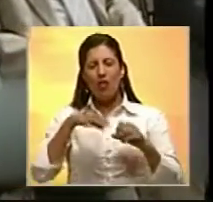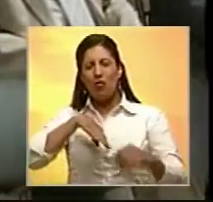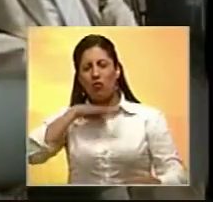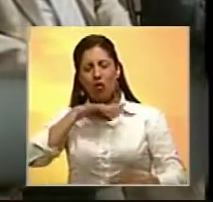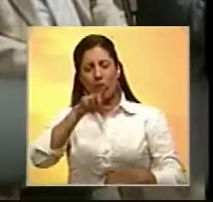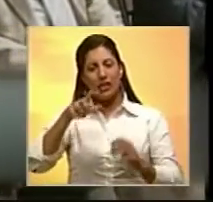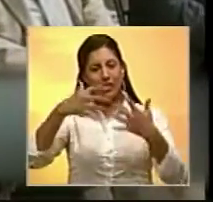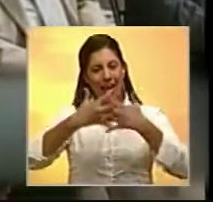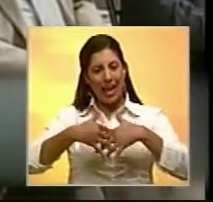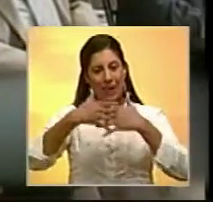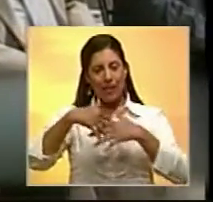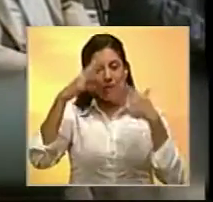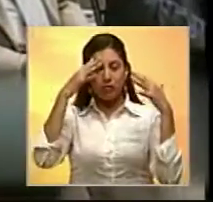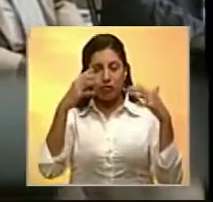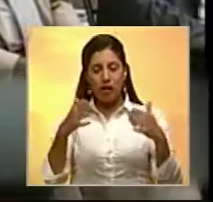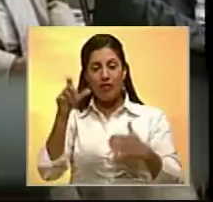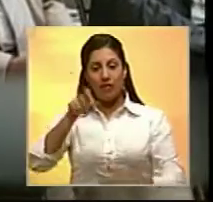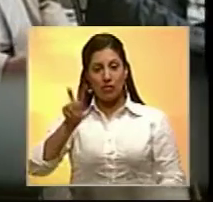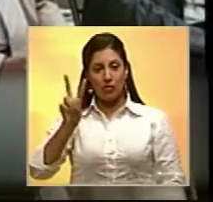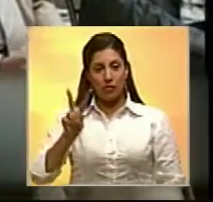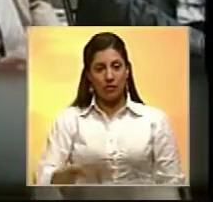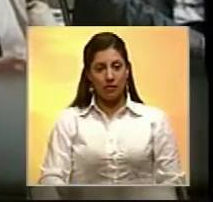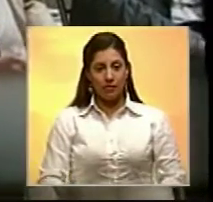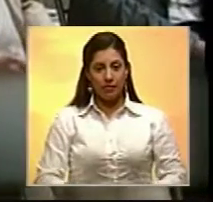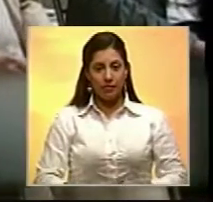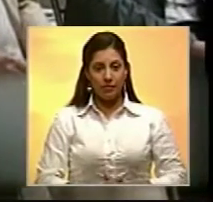grupo de empresarios y emprendedores venezolanos.